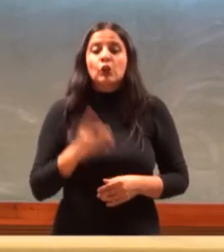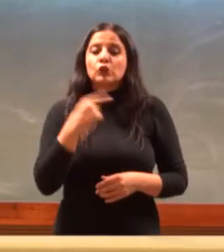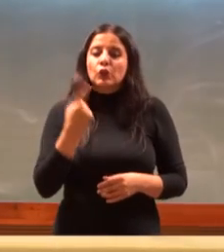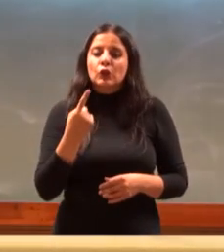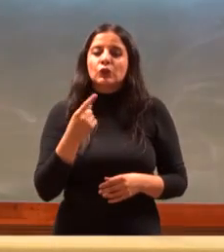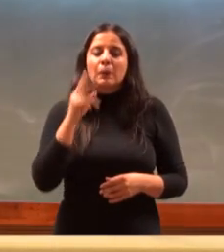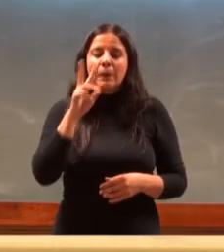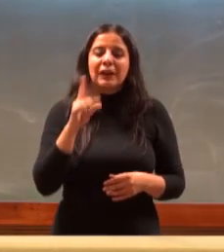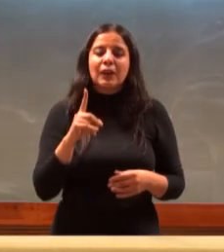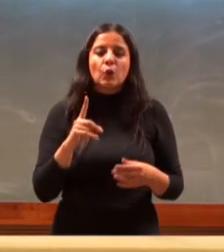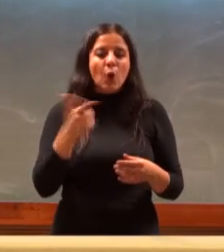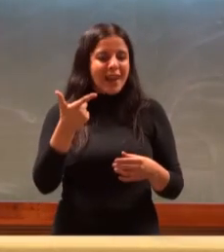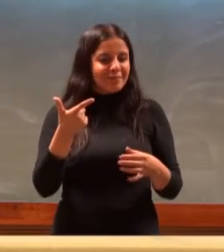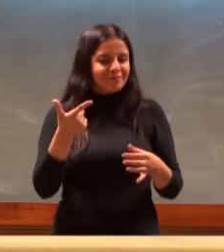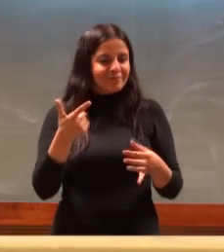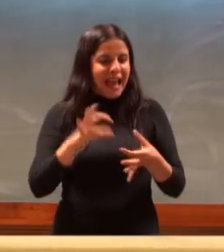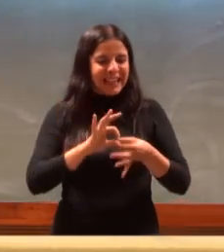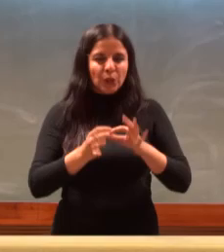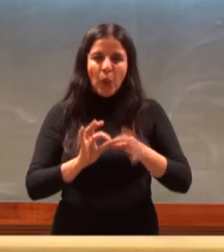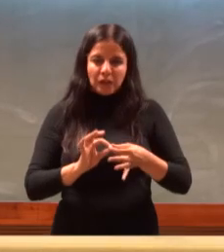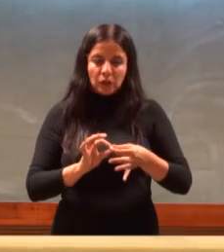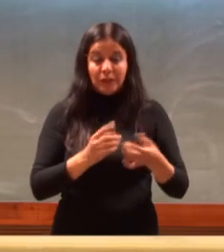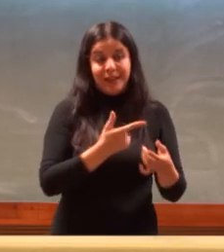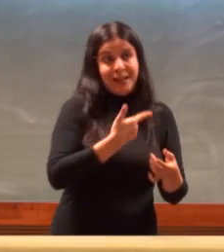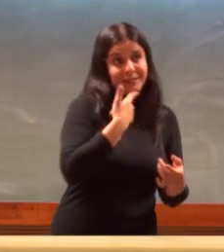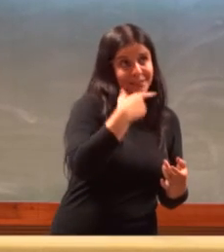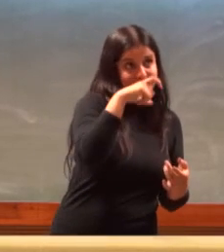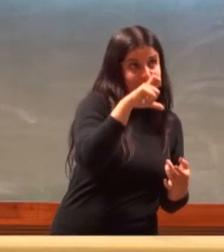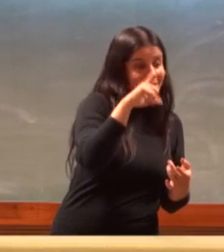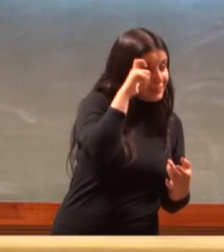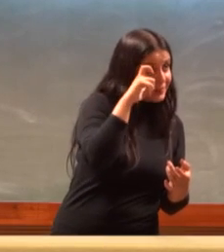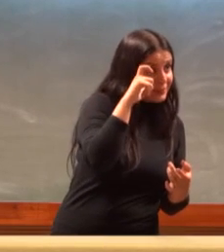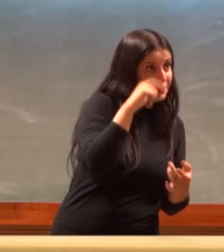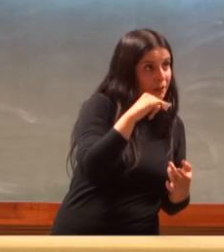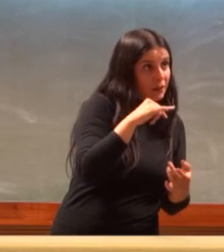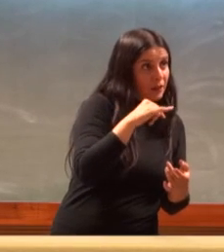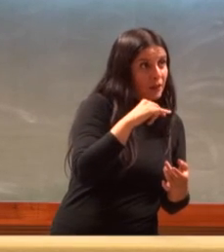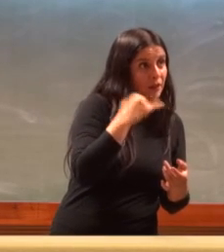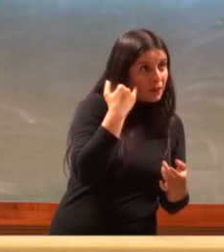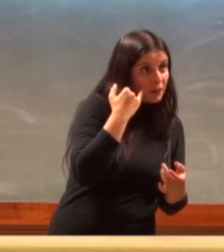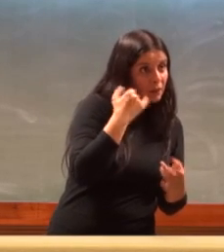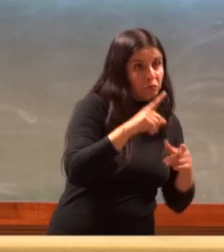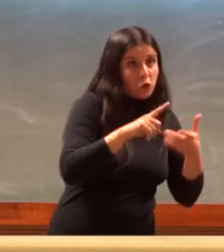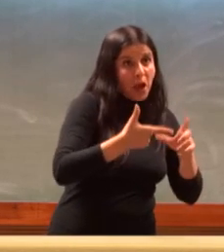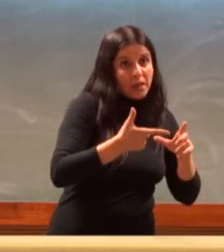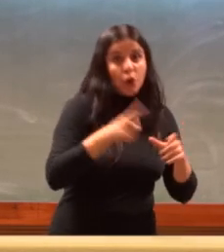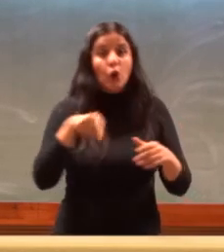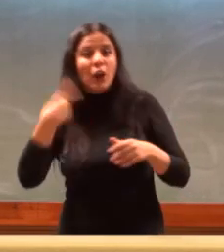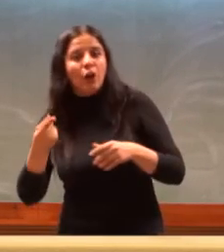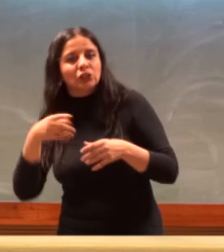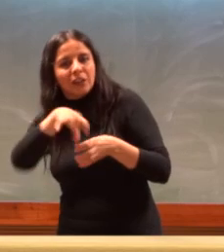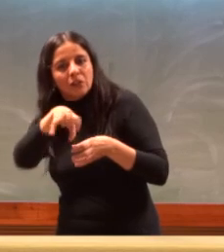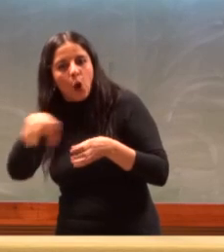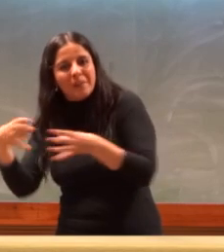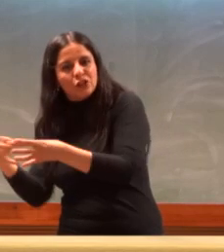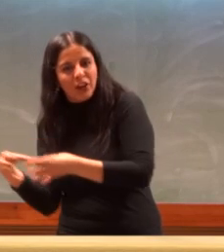hay una desarticulación o no hay vinculación entre la cesit nuestra cesit o la cit la secretaría y las comisiones que trabajan la cit de la universidad y ahí